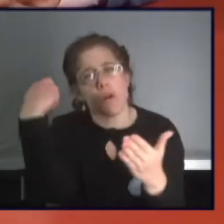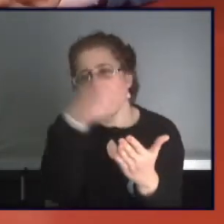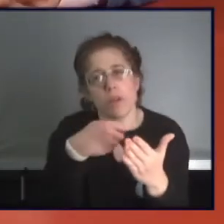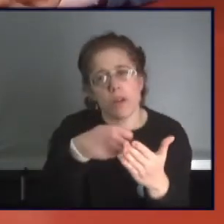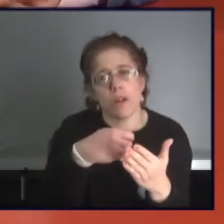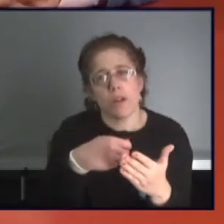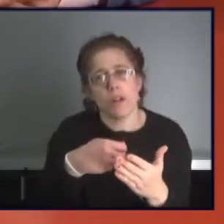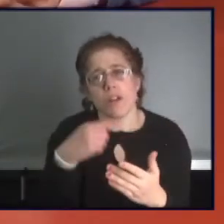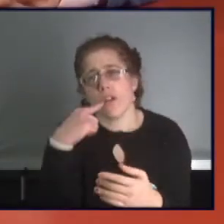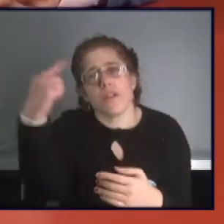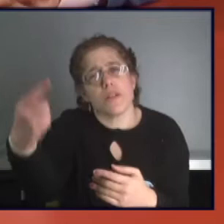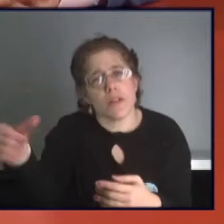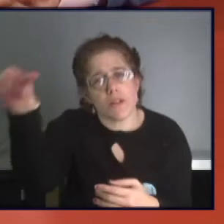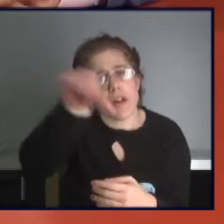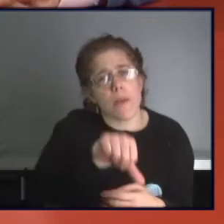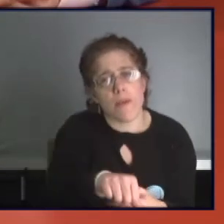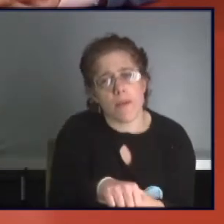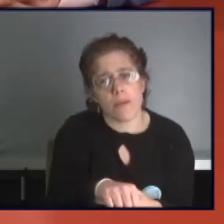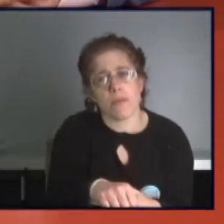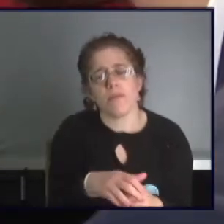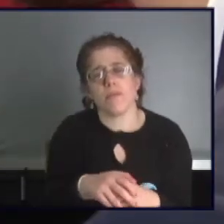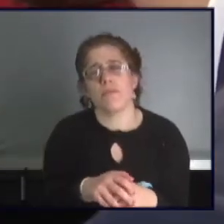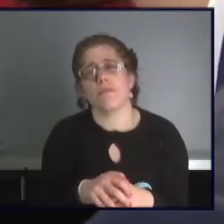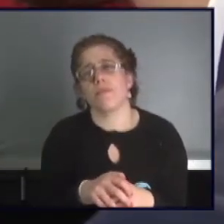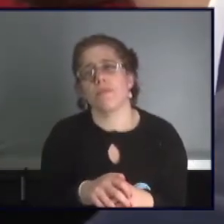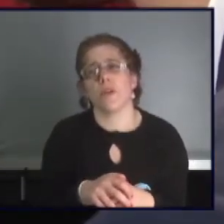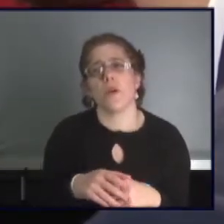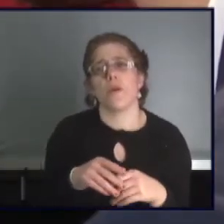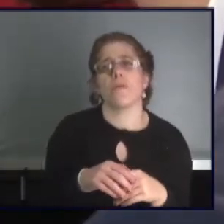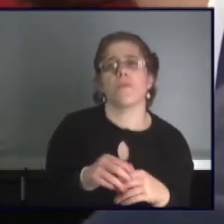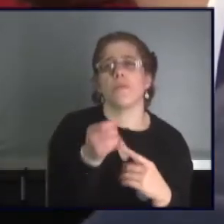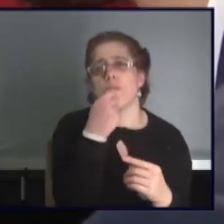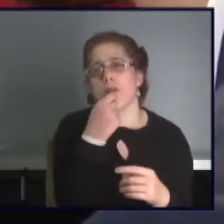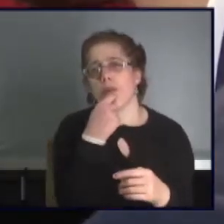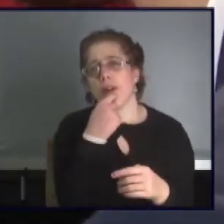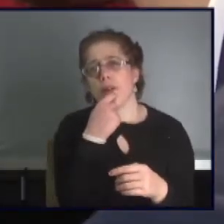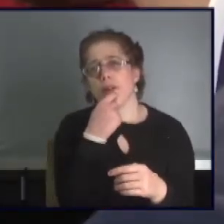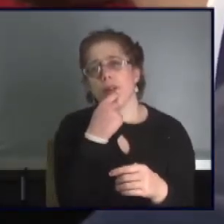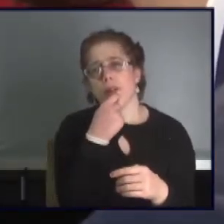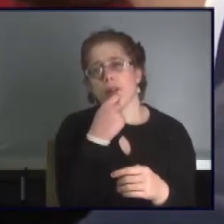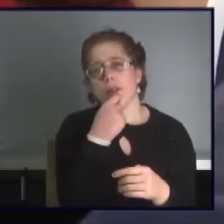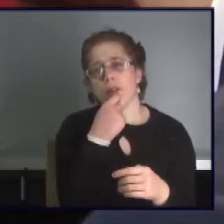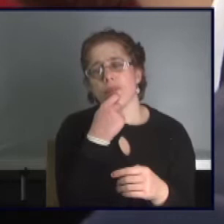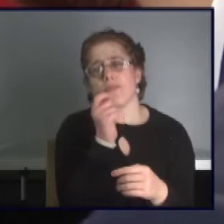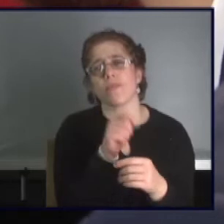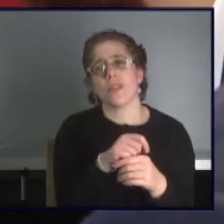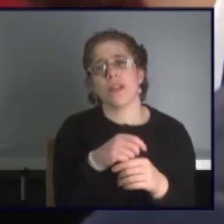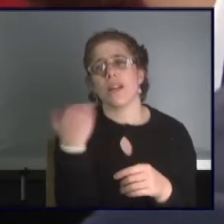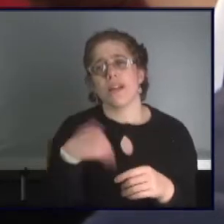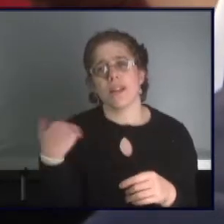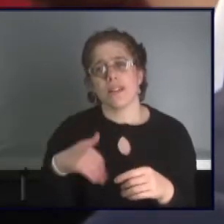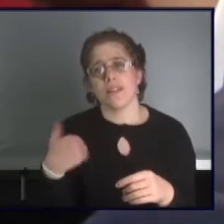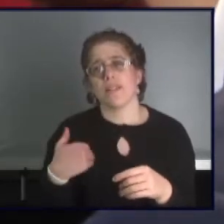entonces ahí hay algo que no funciona por ejemplo te pongo en otra cosa la argentina